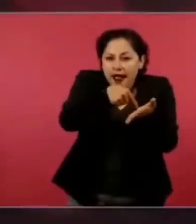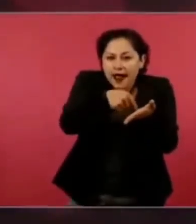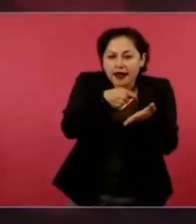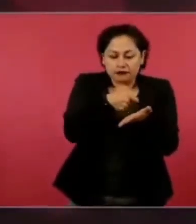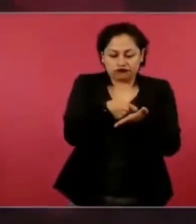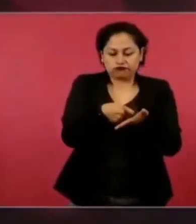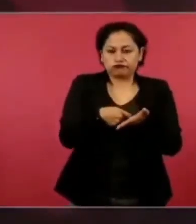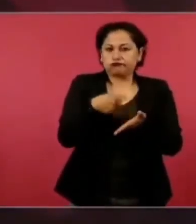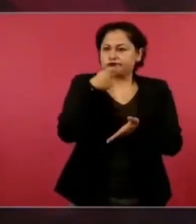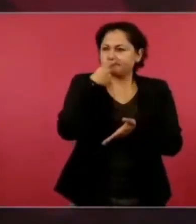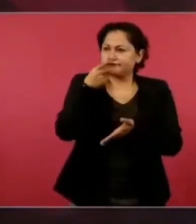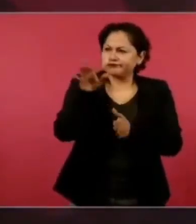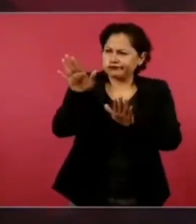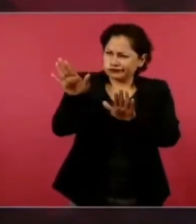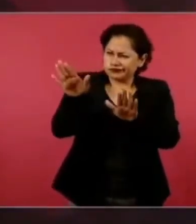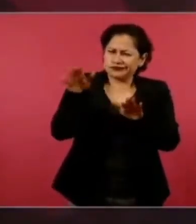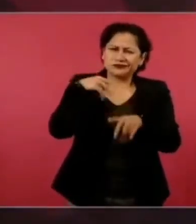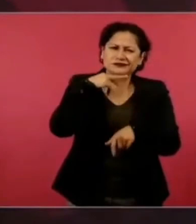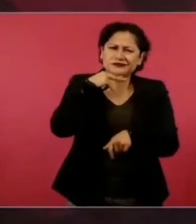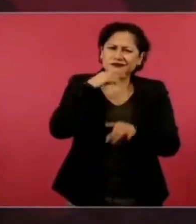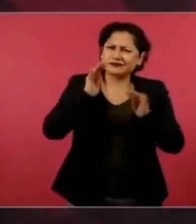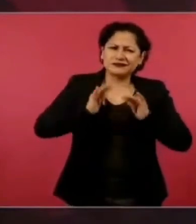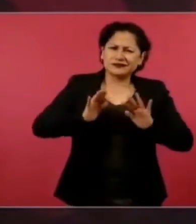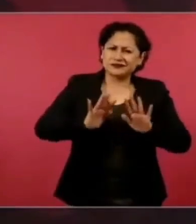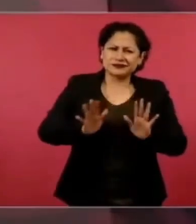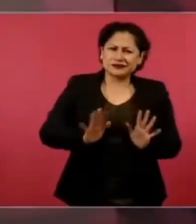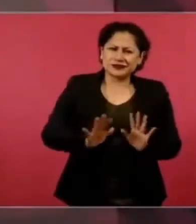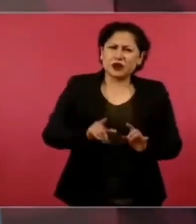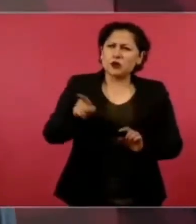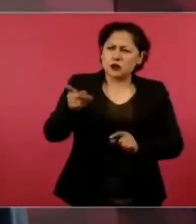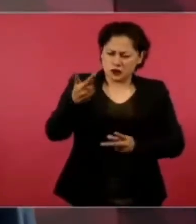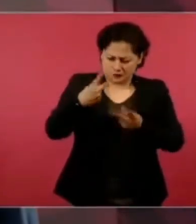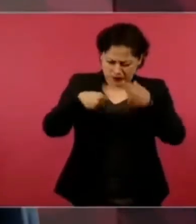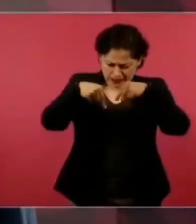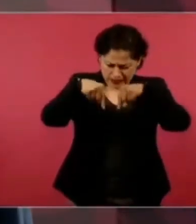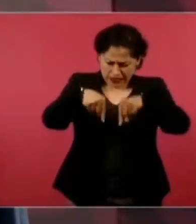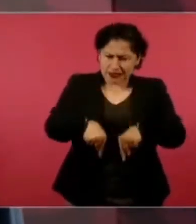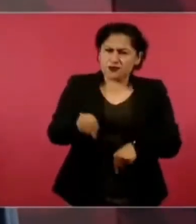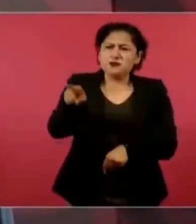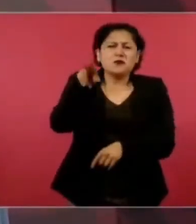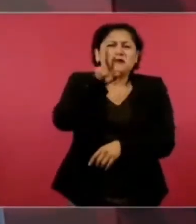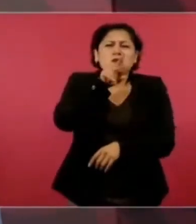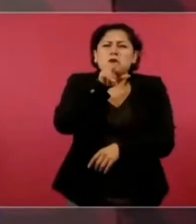entonces, no se preocupe porque nosotros somos los dueños